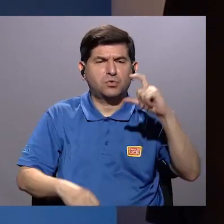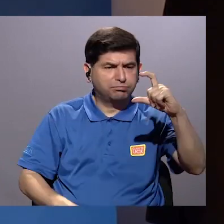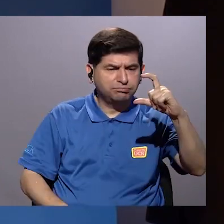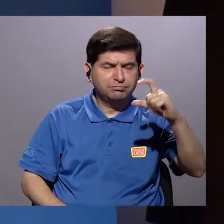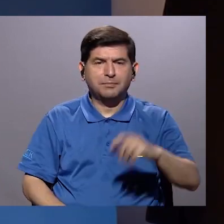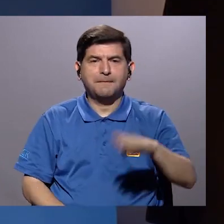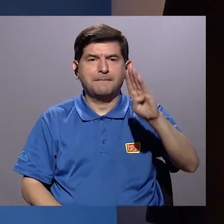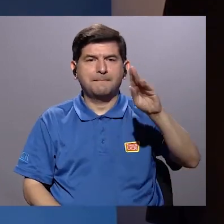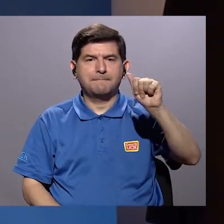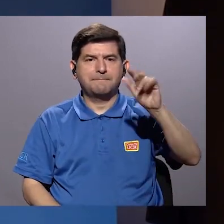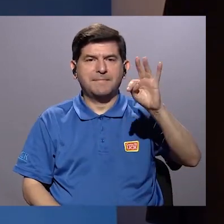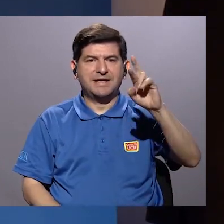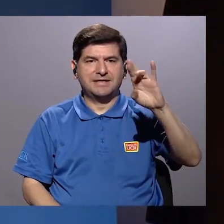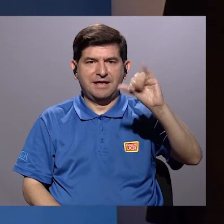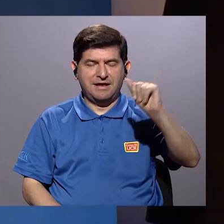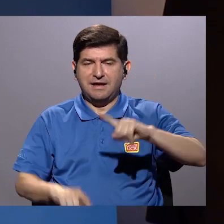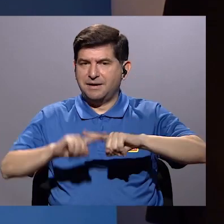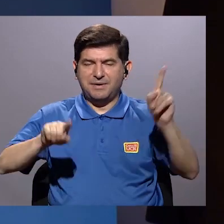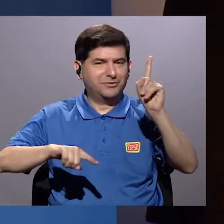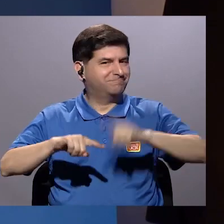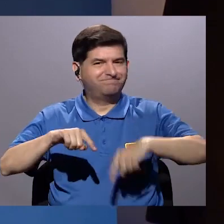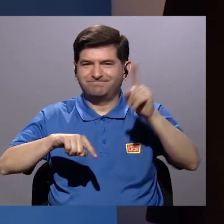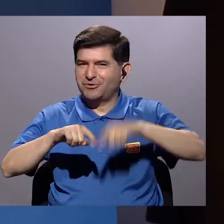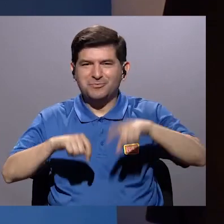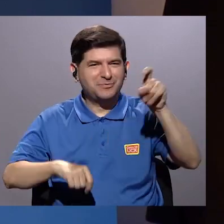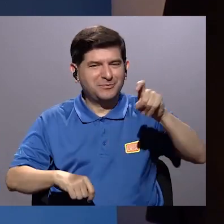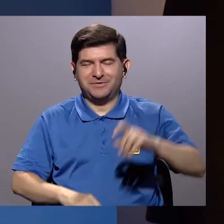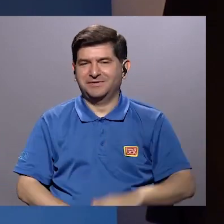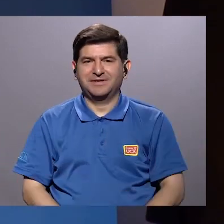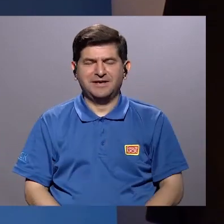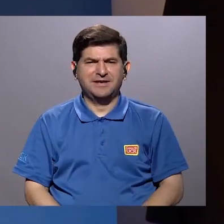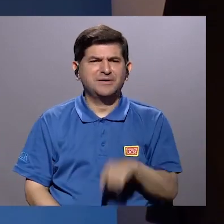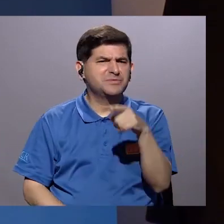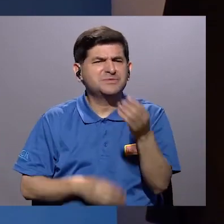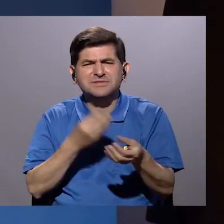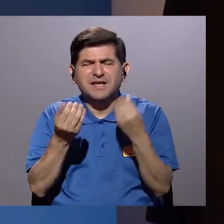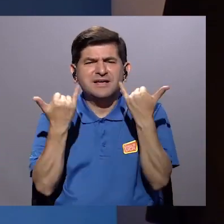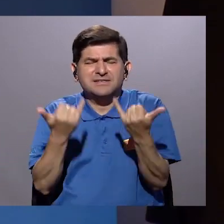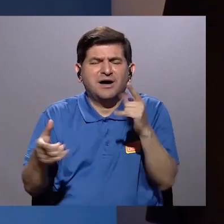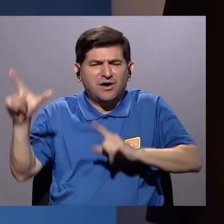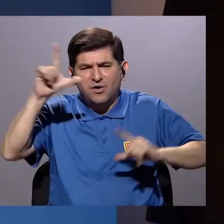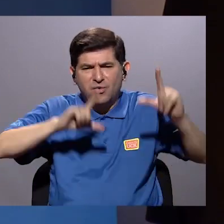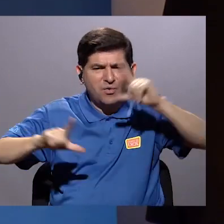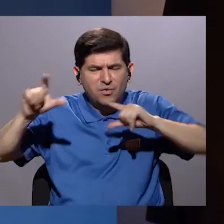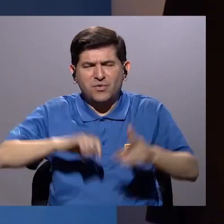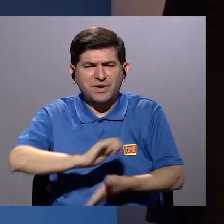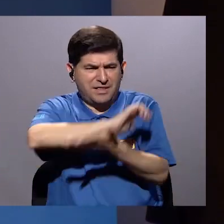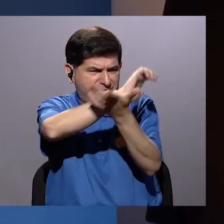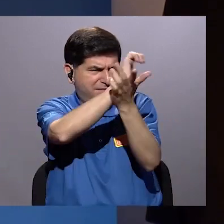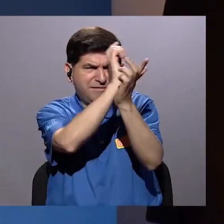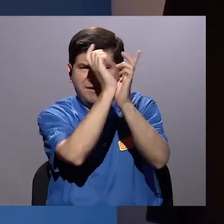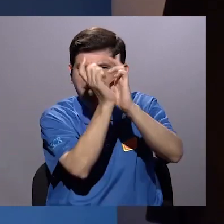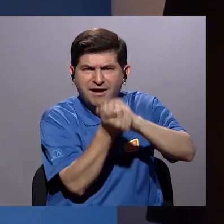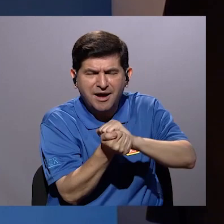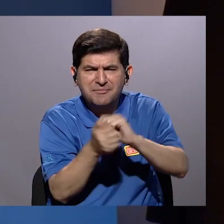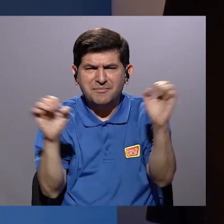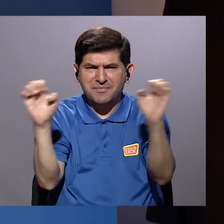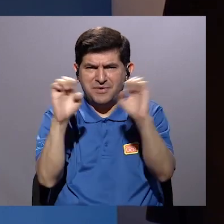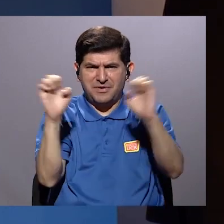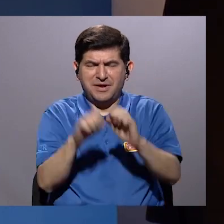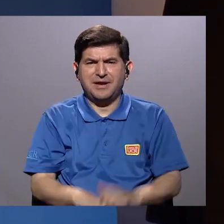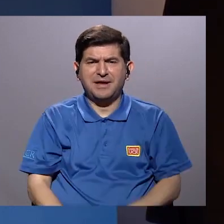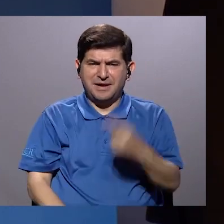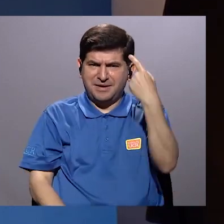necesariamente se ha podido hacer. ¿Usted me podría decir qué hacen ustedes en el laboratorio de conversión de energía para